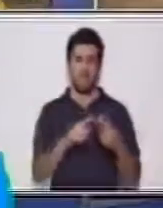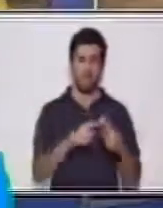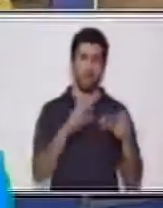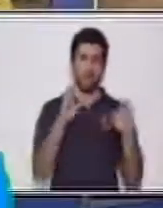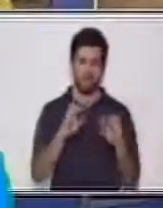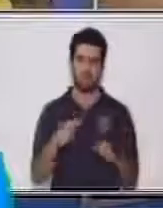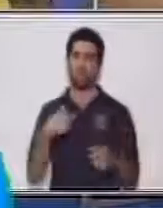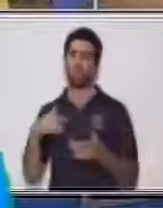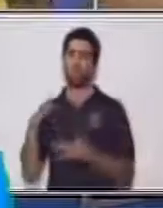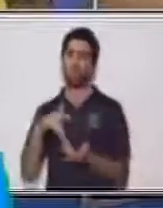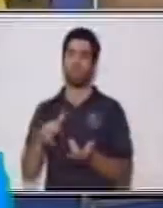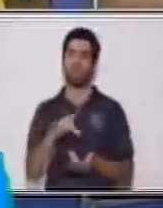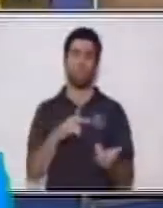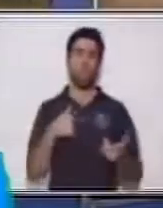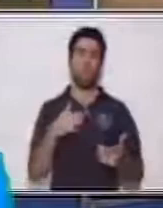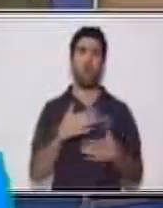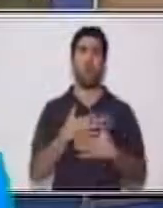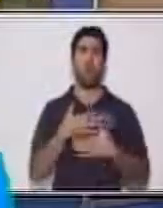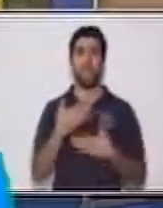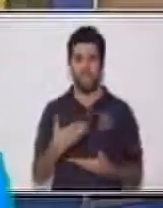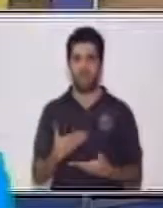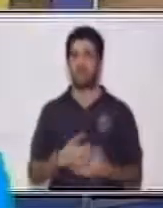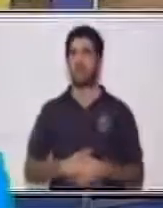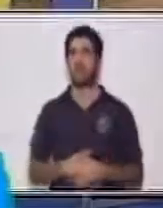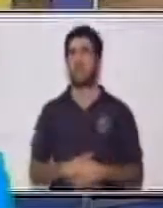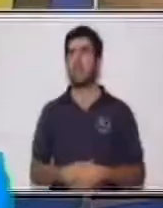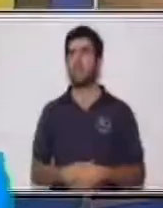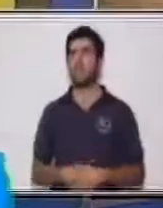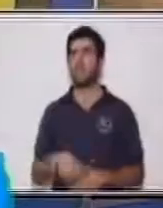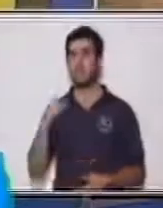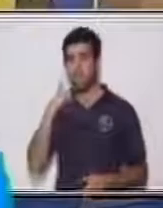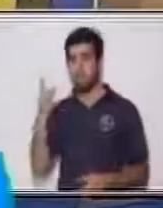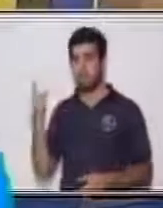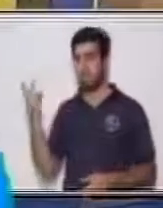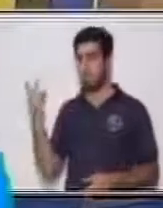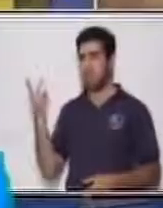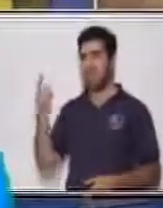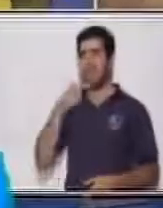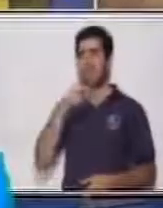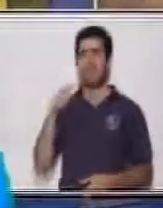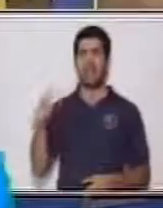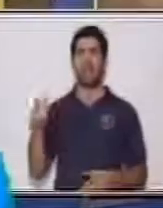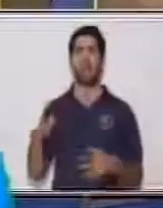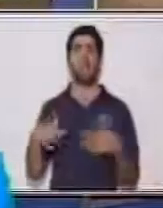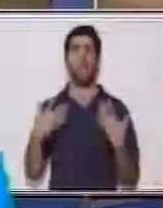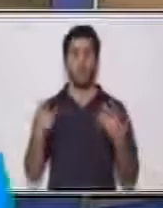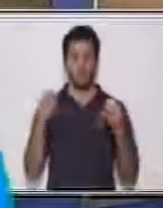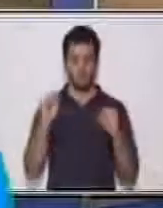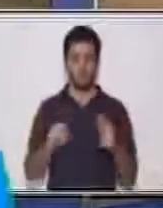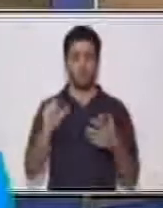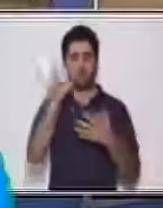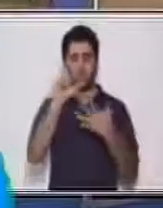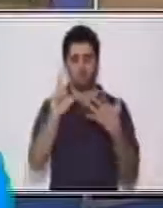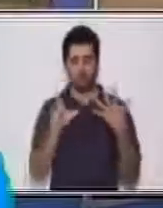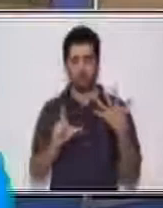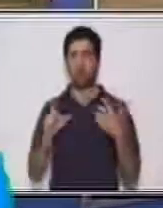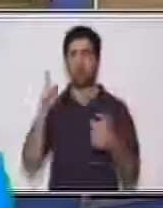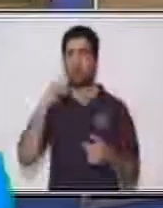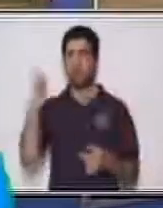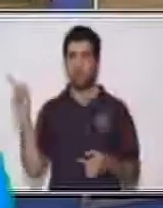con las que nos sentimos en confianza. Estos dos tipos de lenguaje también los podemos clasificar en